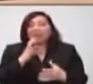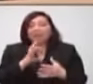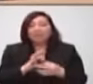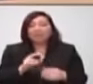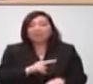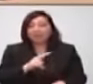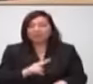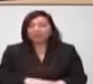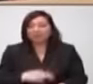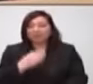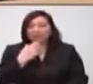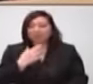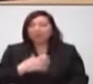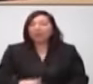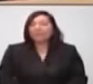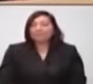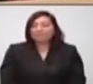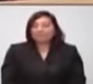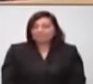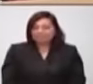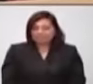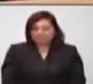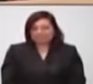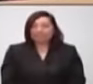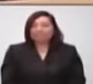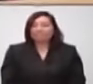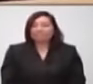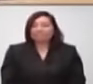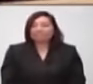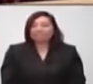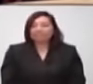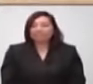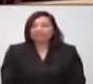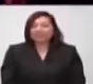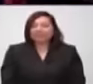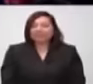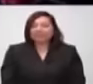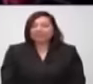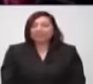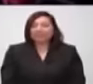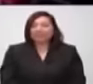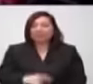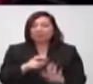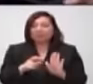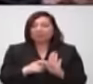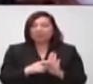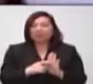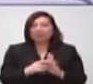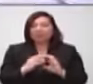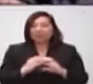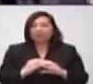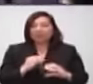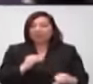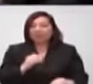natural. Muchas gracias. Gracias. Vamos a dar pase al proyecto Línea Amarilla. Va a estar a